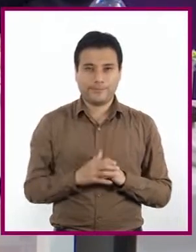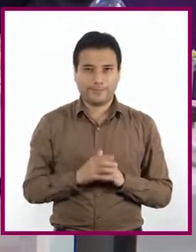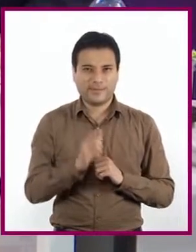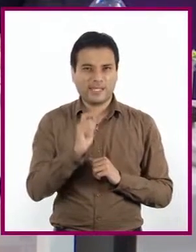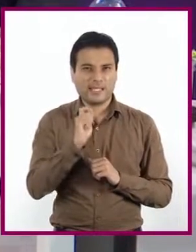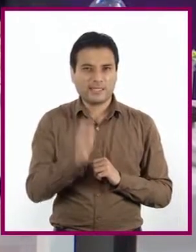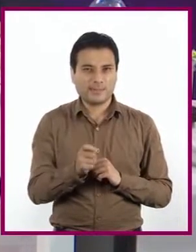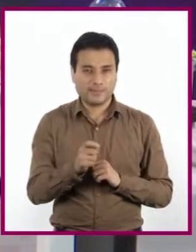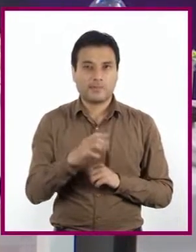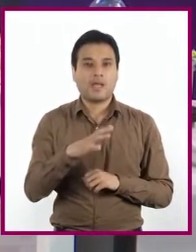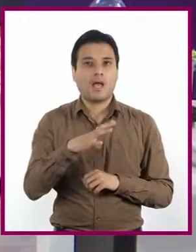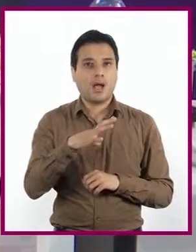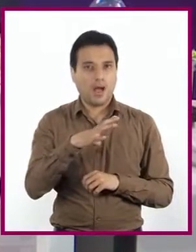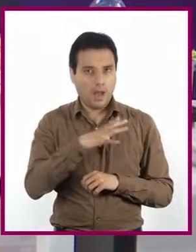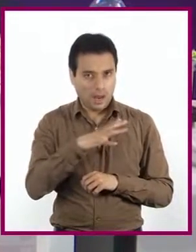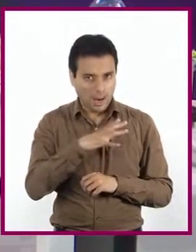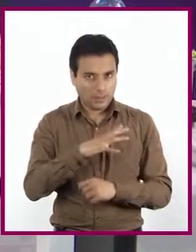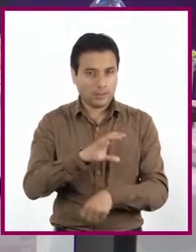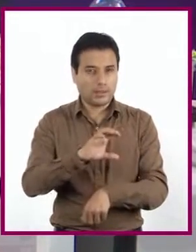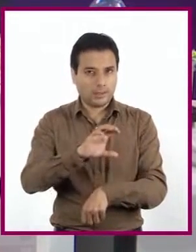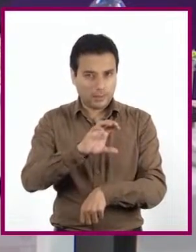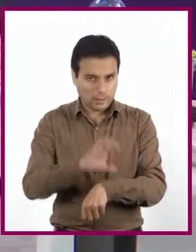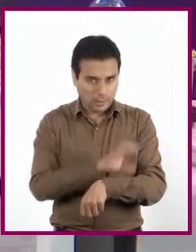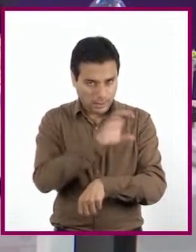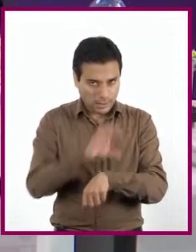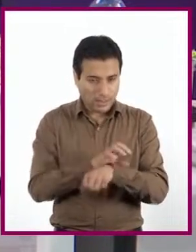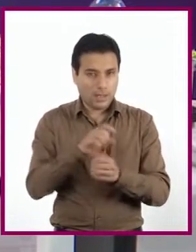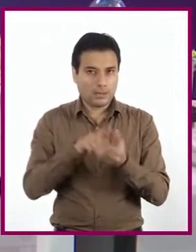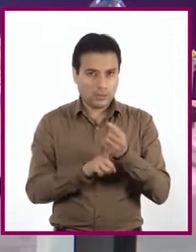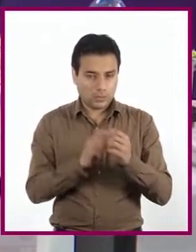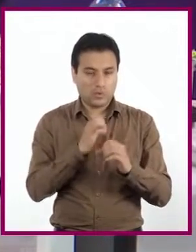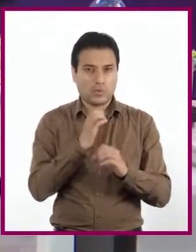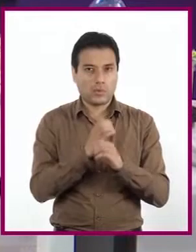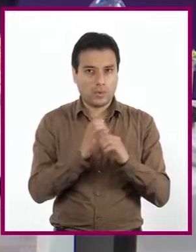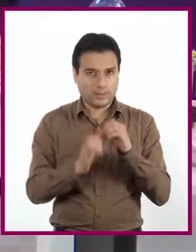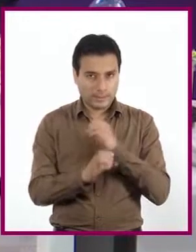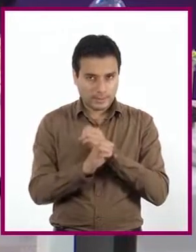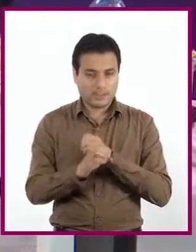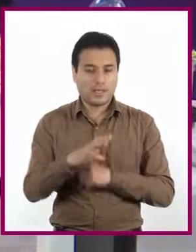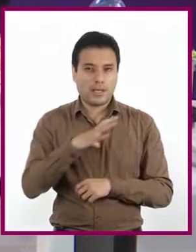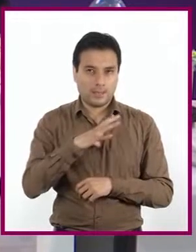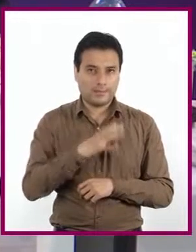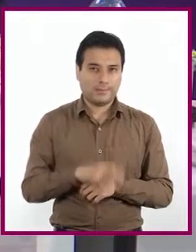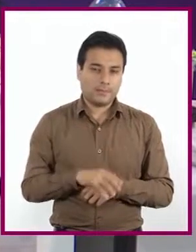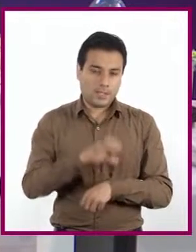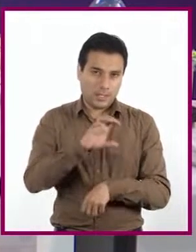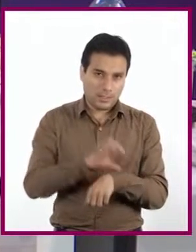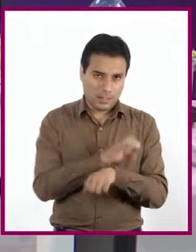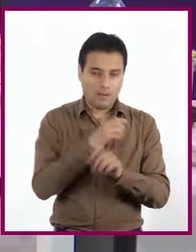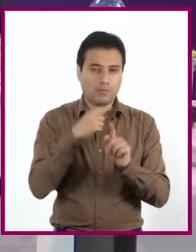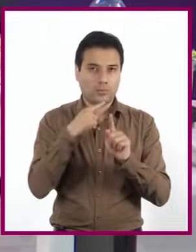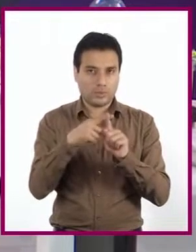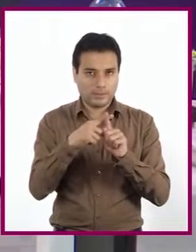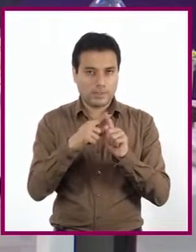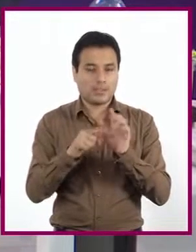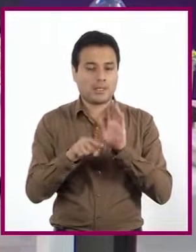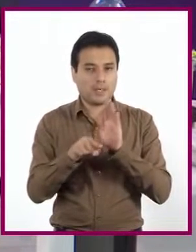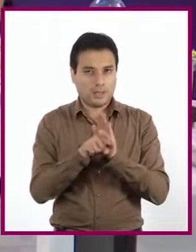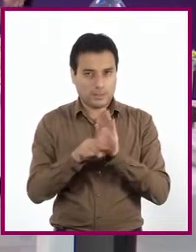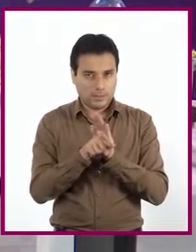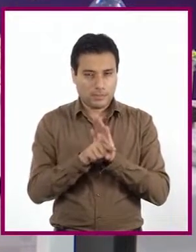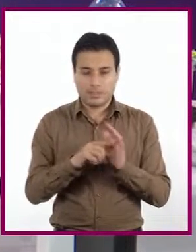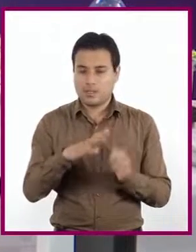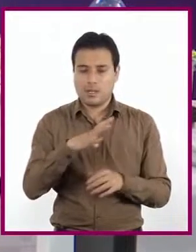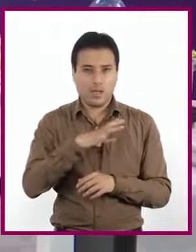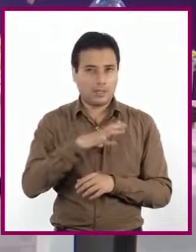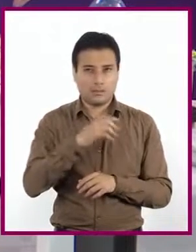que existen fuerzas electrostáticas, es decir, la presencia de cargas positivas y negativas sobre alguna superficie